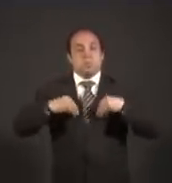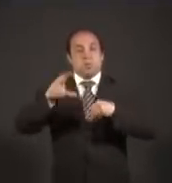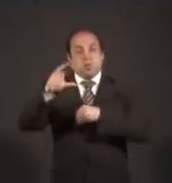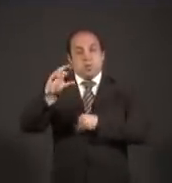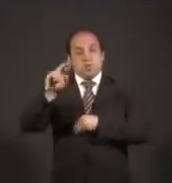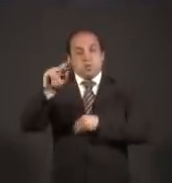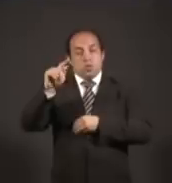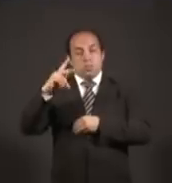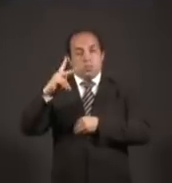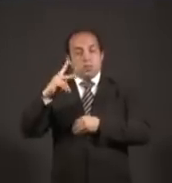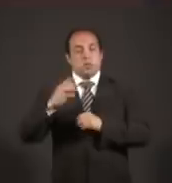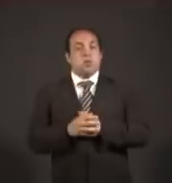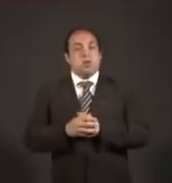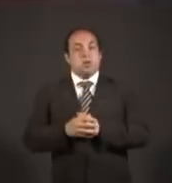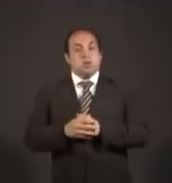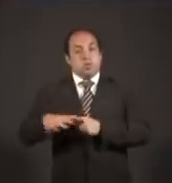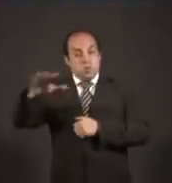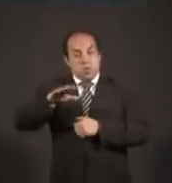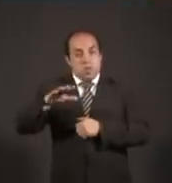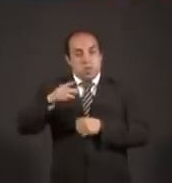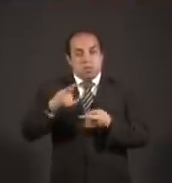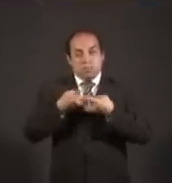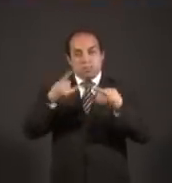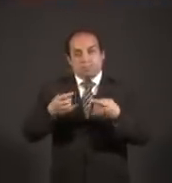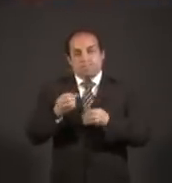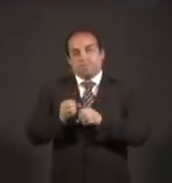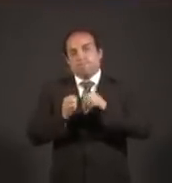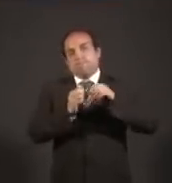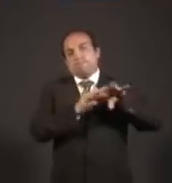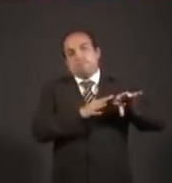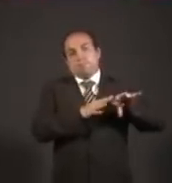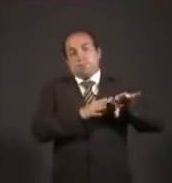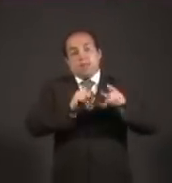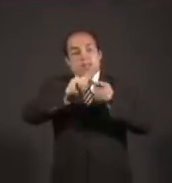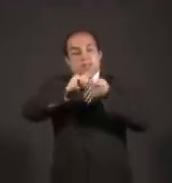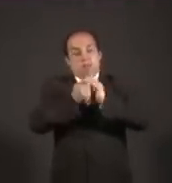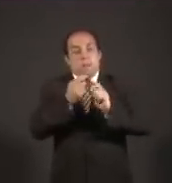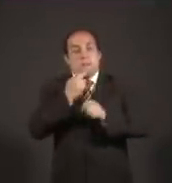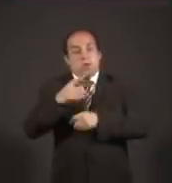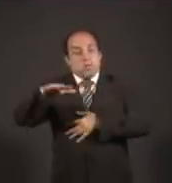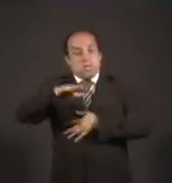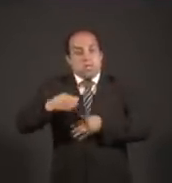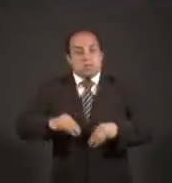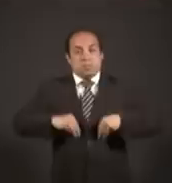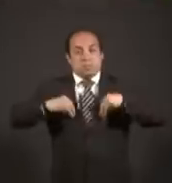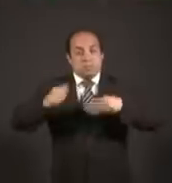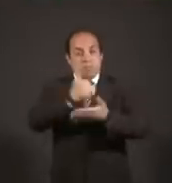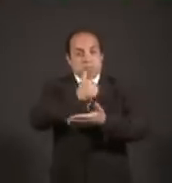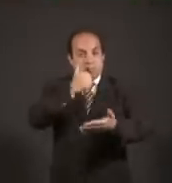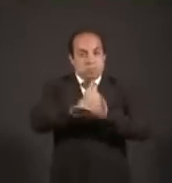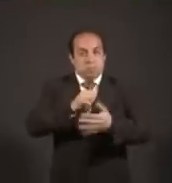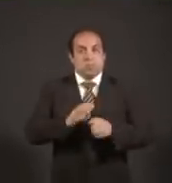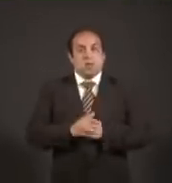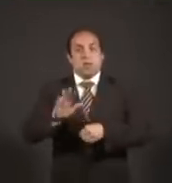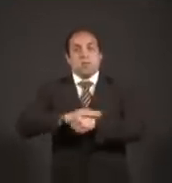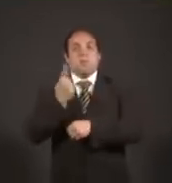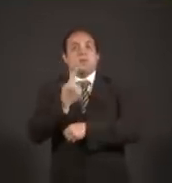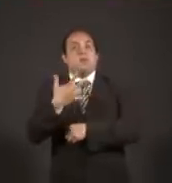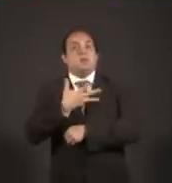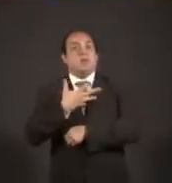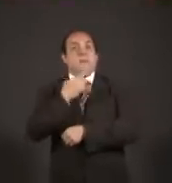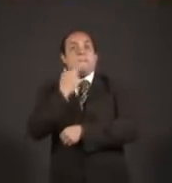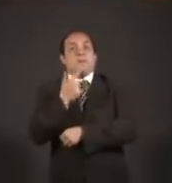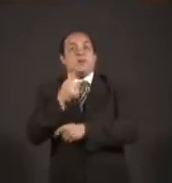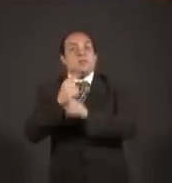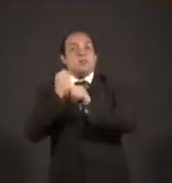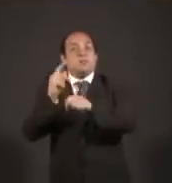históricamente abandonada, convertirse en una de las mejores zonas para vivir de la ciudad, porque va a tener el mejor transporte público y